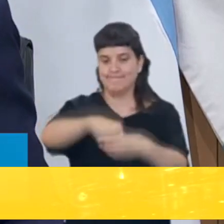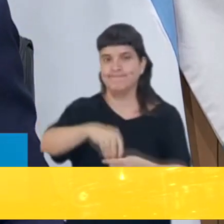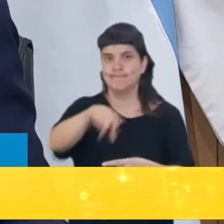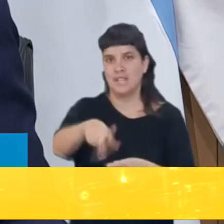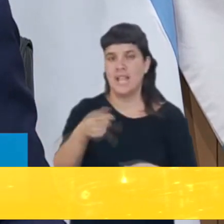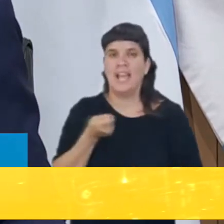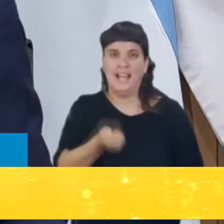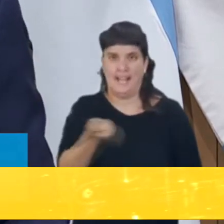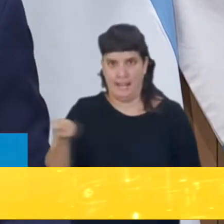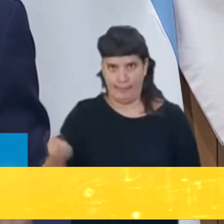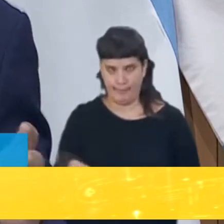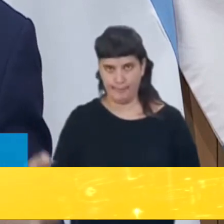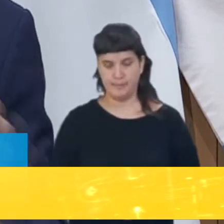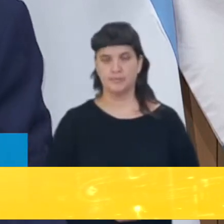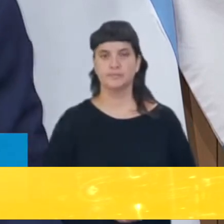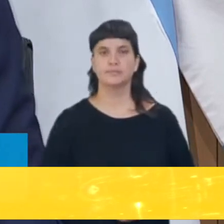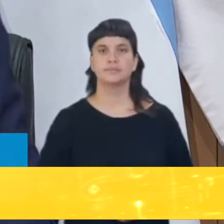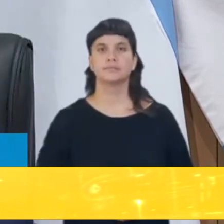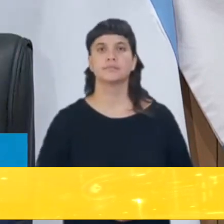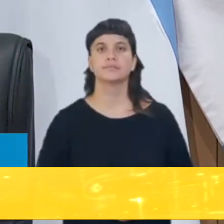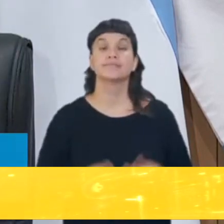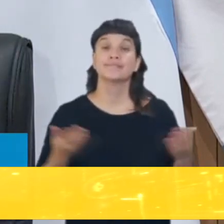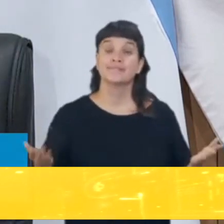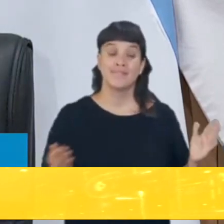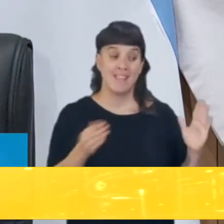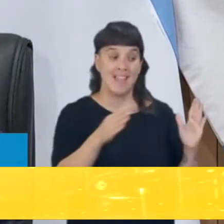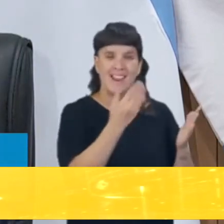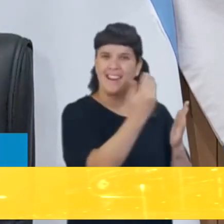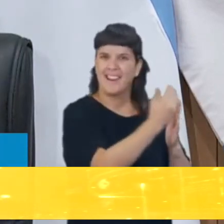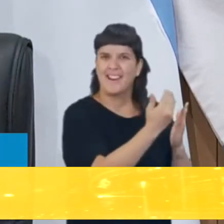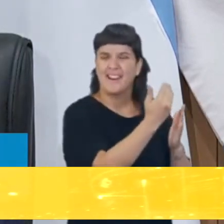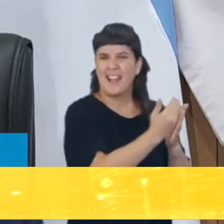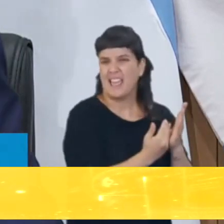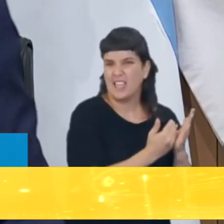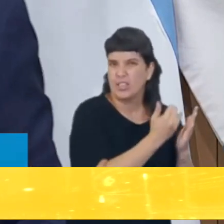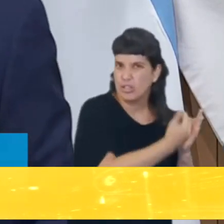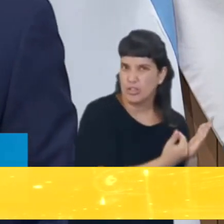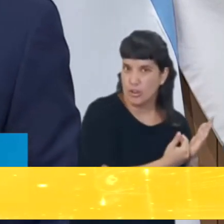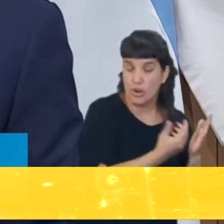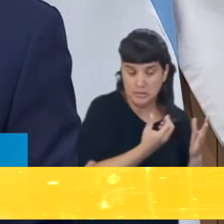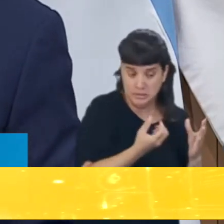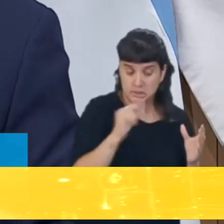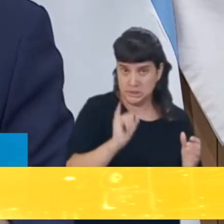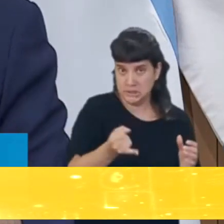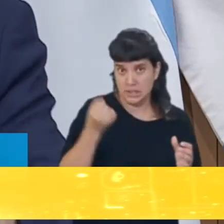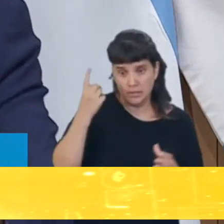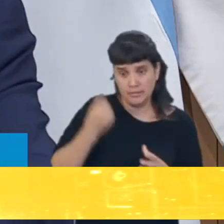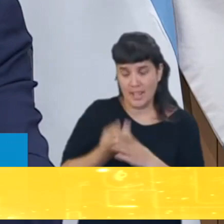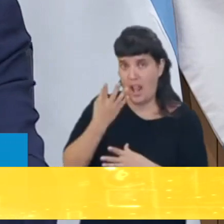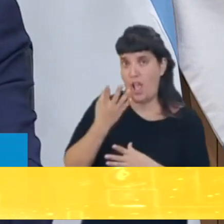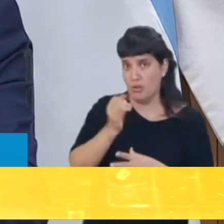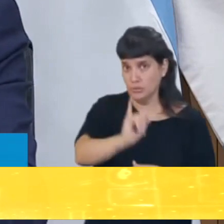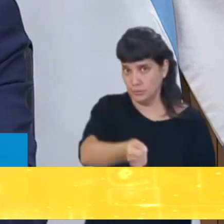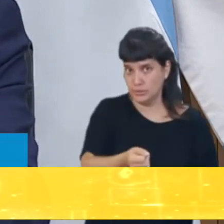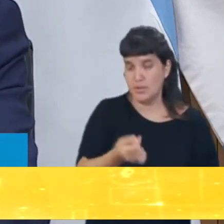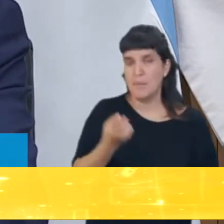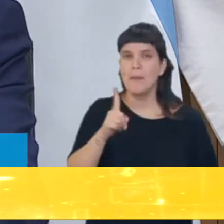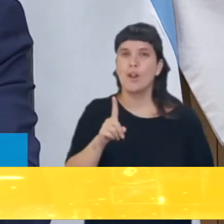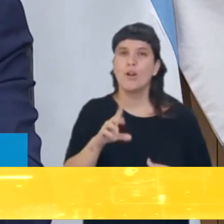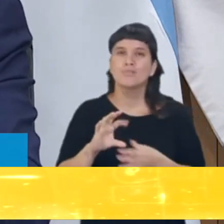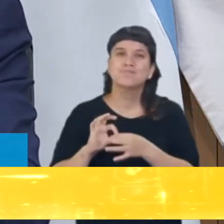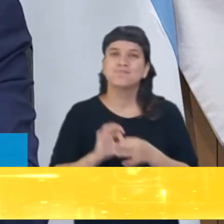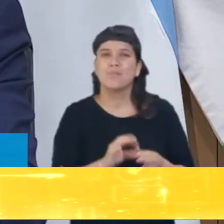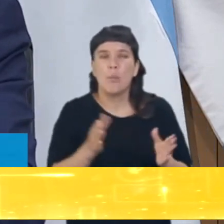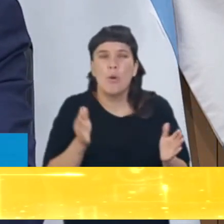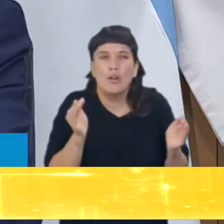pero claro ese registro se creó y está limitado para determinadas características yo les voy